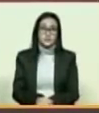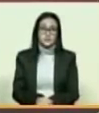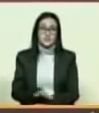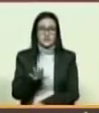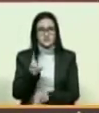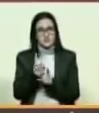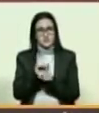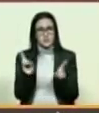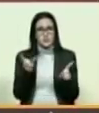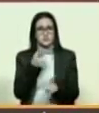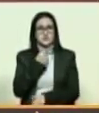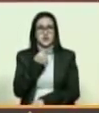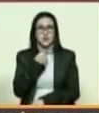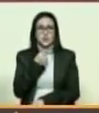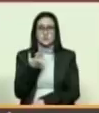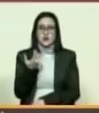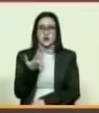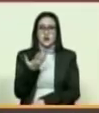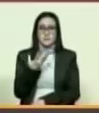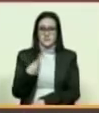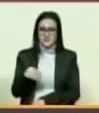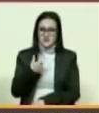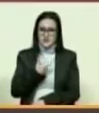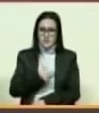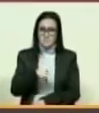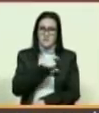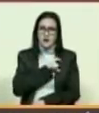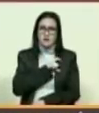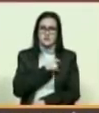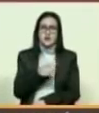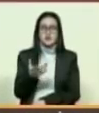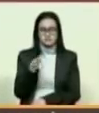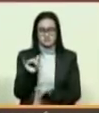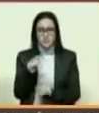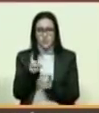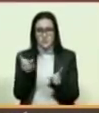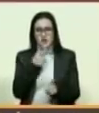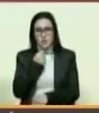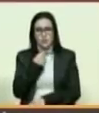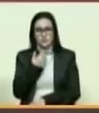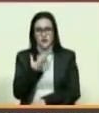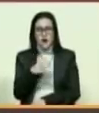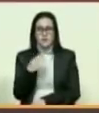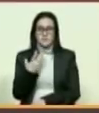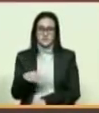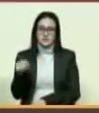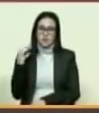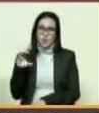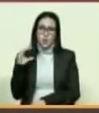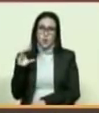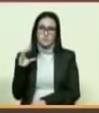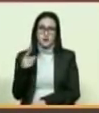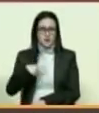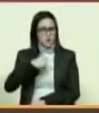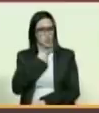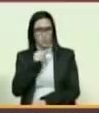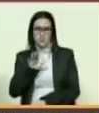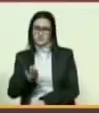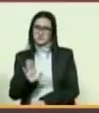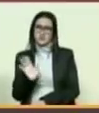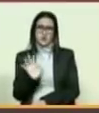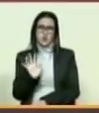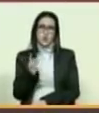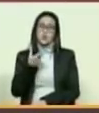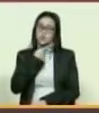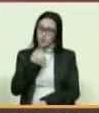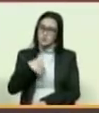es la democracia que le gusta a Rajoy y esa es la democracia que le gusta a Santos. Pero esa no es la democracia que nos gusta a nosotros. A nosotros nos gusta una democracia donde sean las